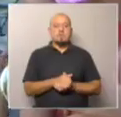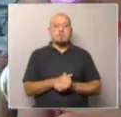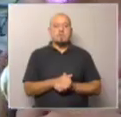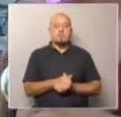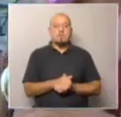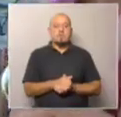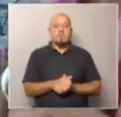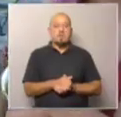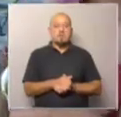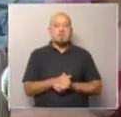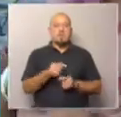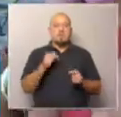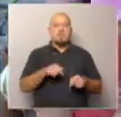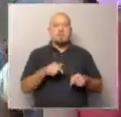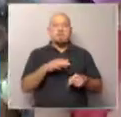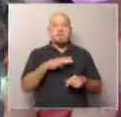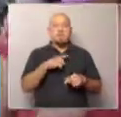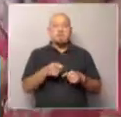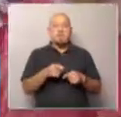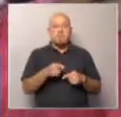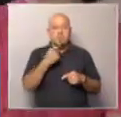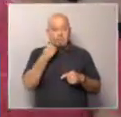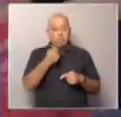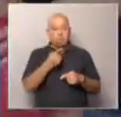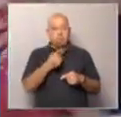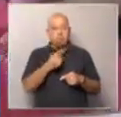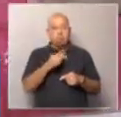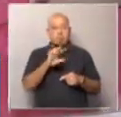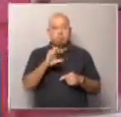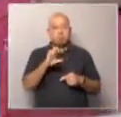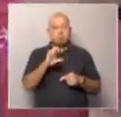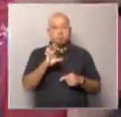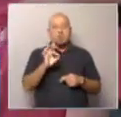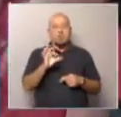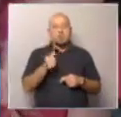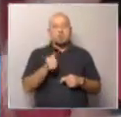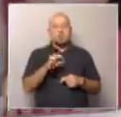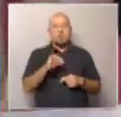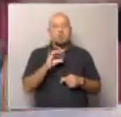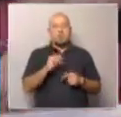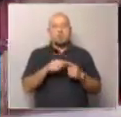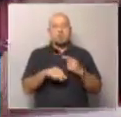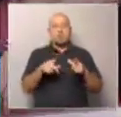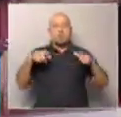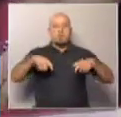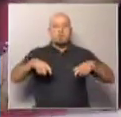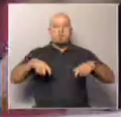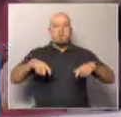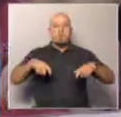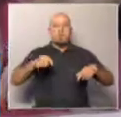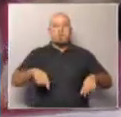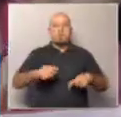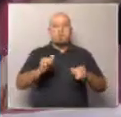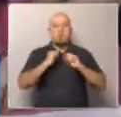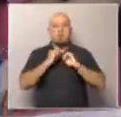Pero esto acá había que venir a ver al Rosario contra el Marconi. Y la cancha esta parecía hoy el